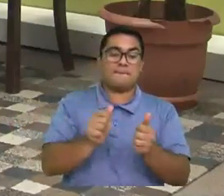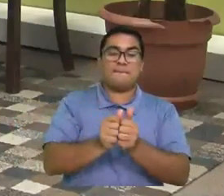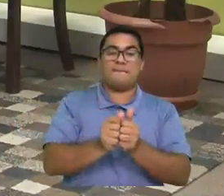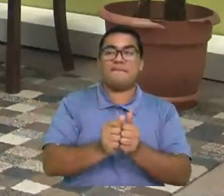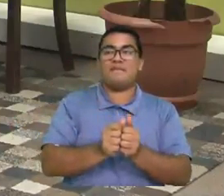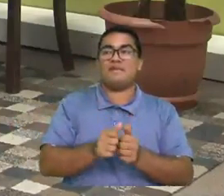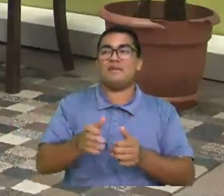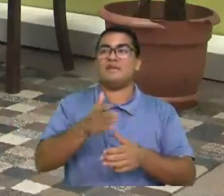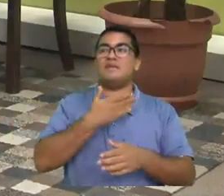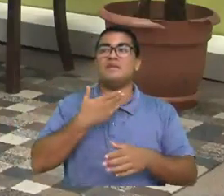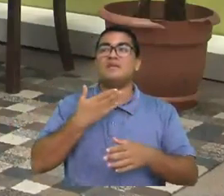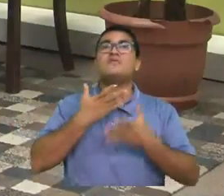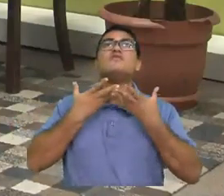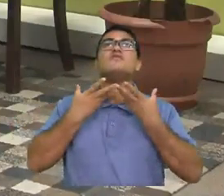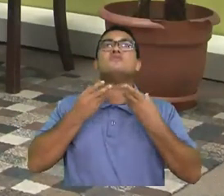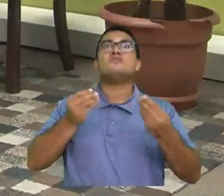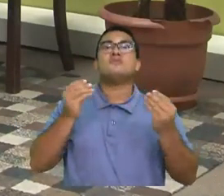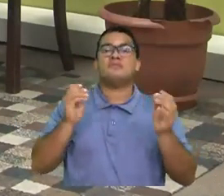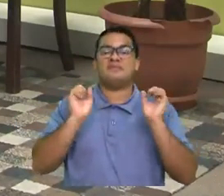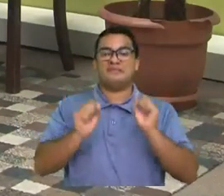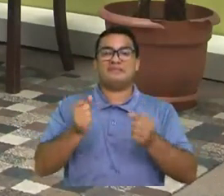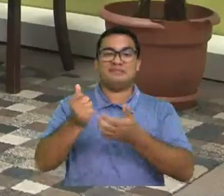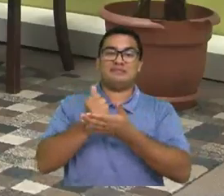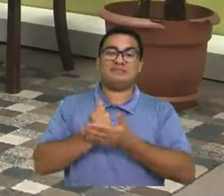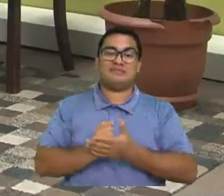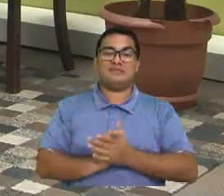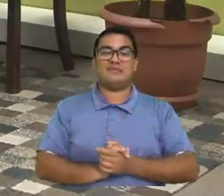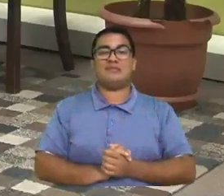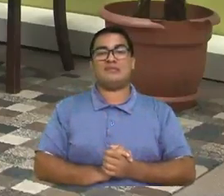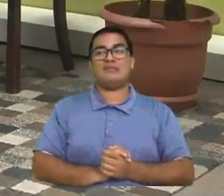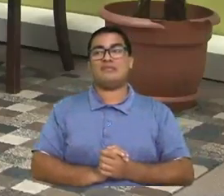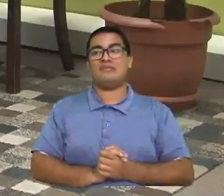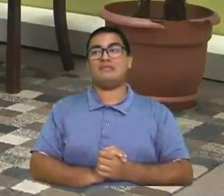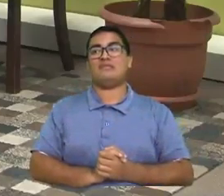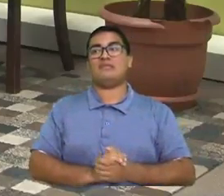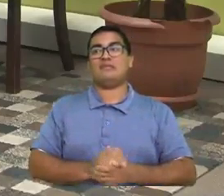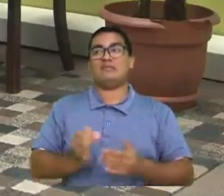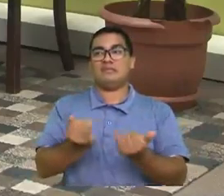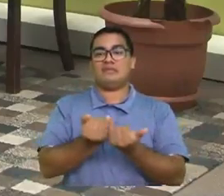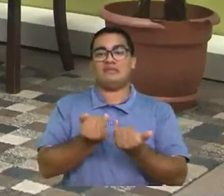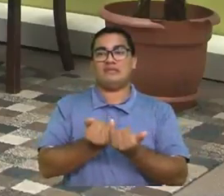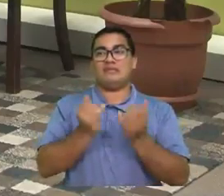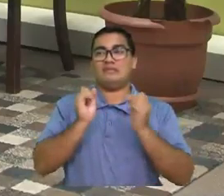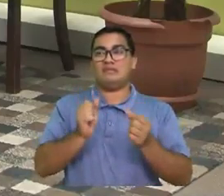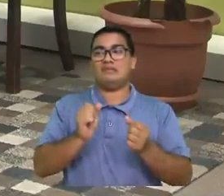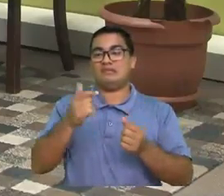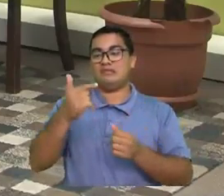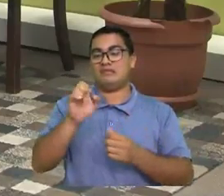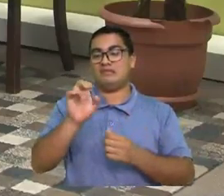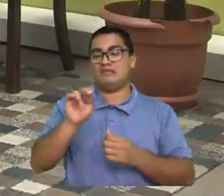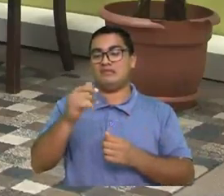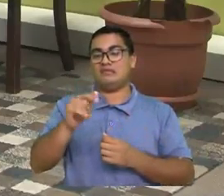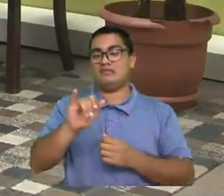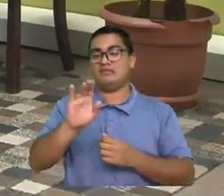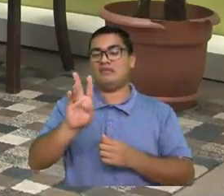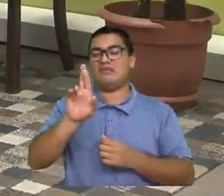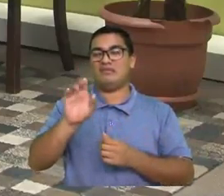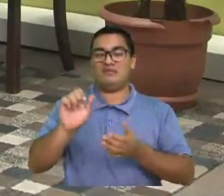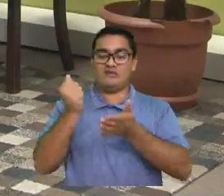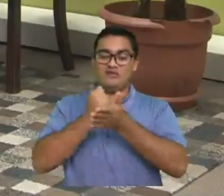la miel ayuda en los procesos de la garganta. También puedo hacer jengibre rallado con un poquito de